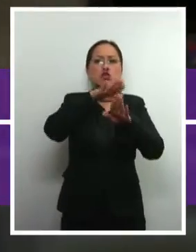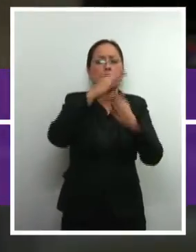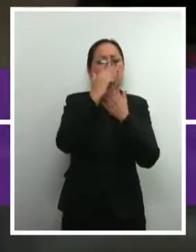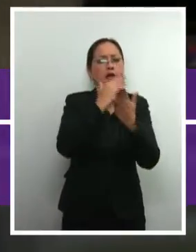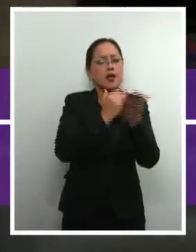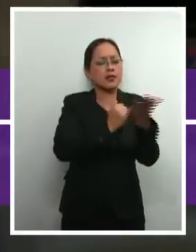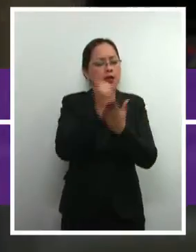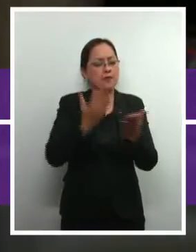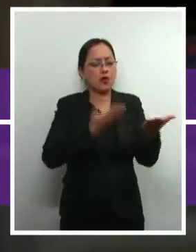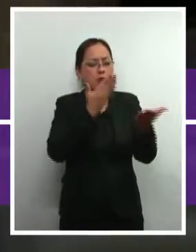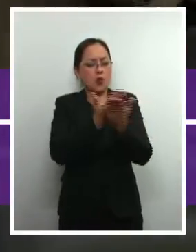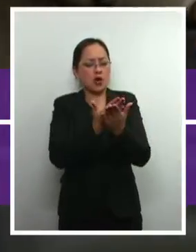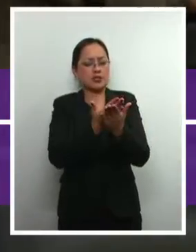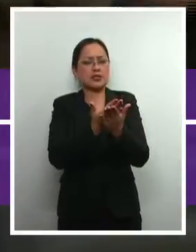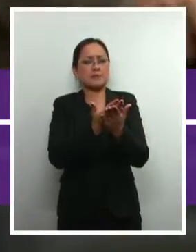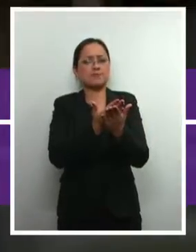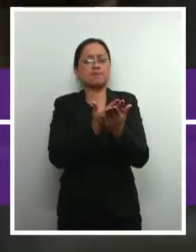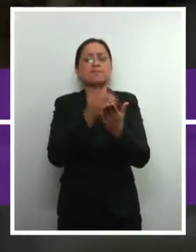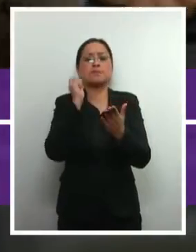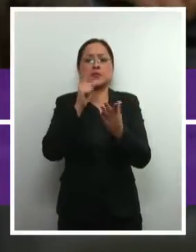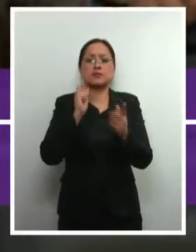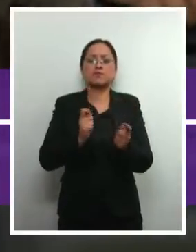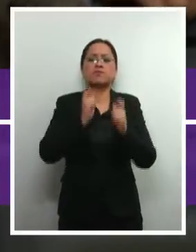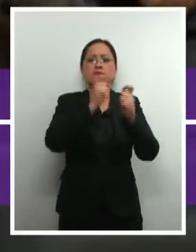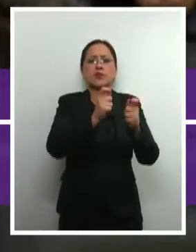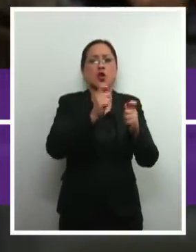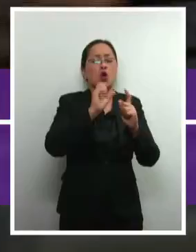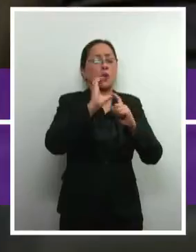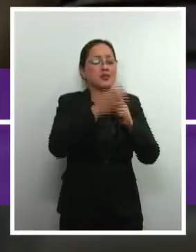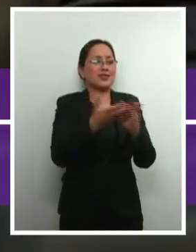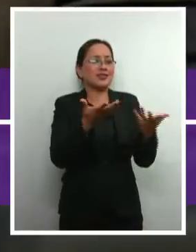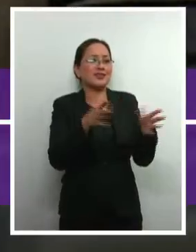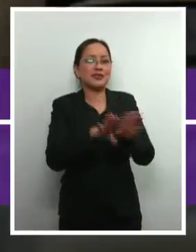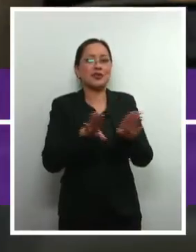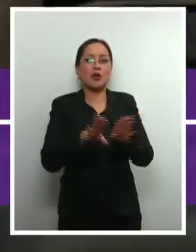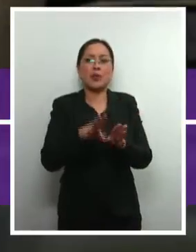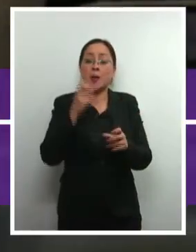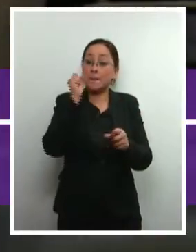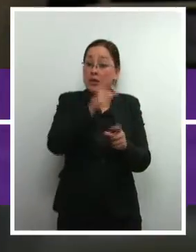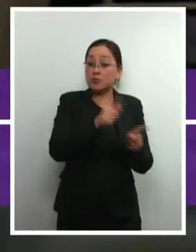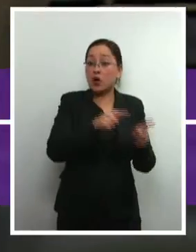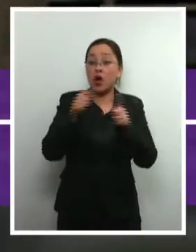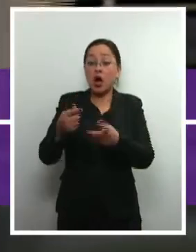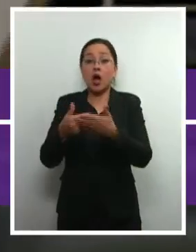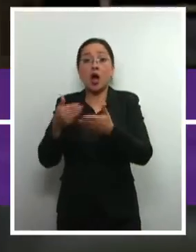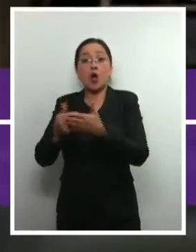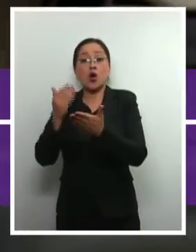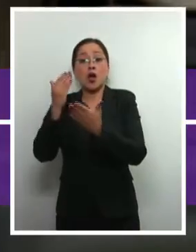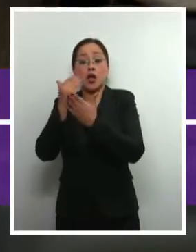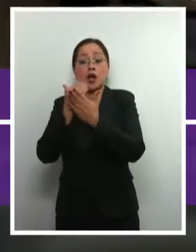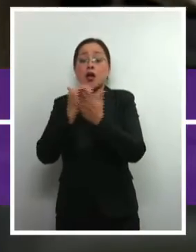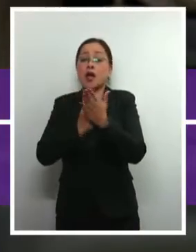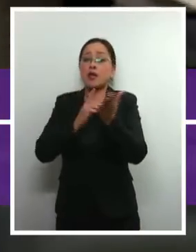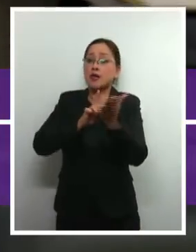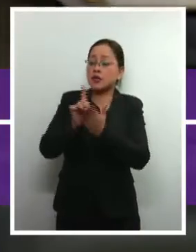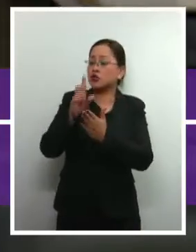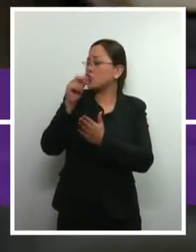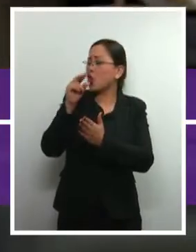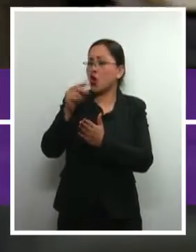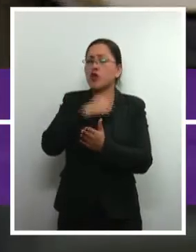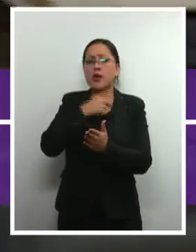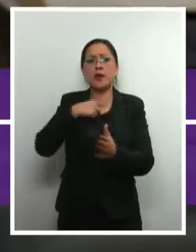del dictamen que se regresó a la Comisión de Principios. Que no suceda lo mismo en Carta de Derechos y que actuemos